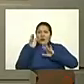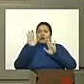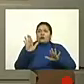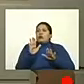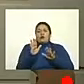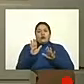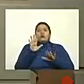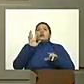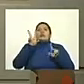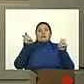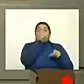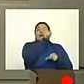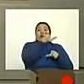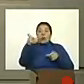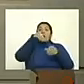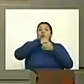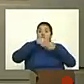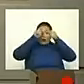y servidores públicos.